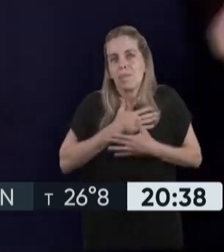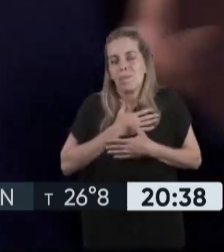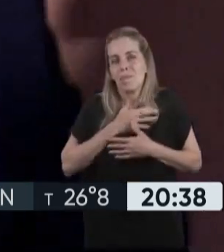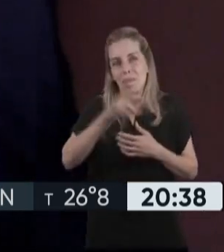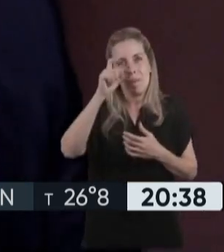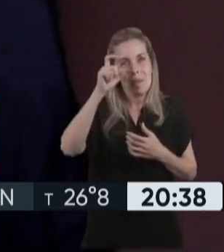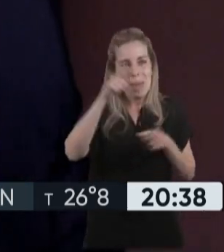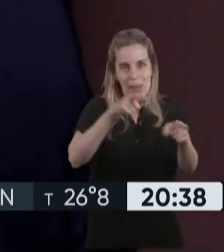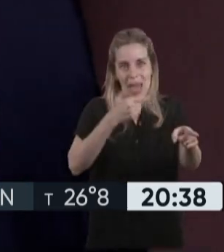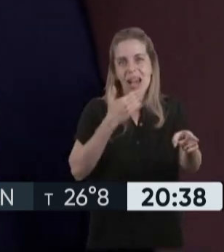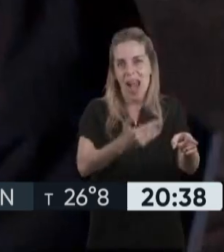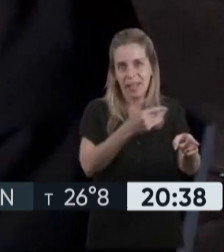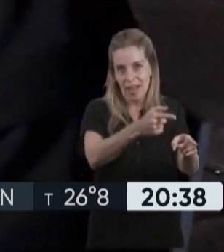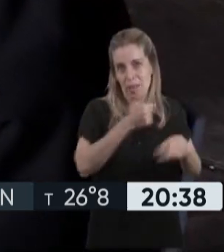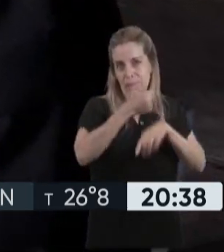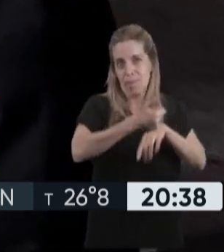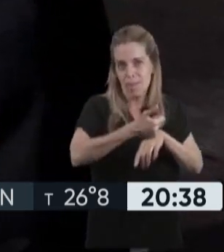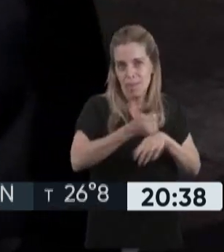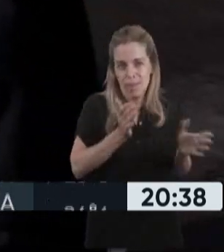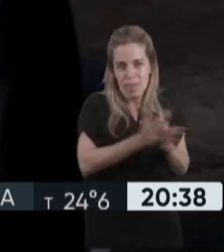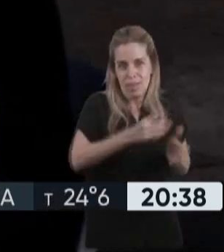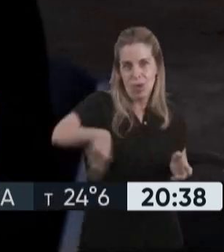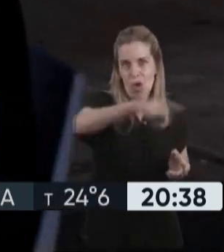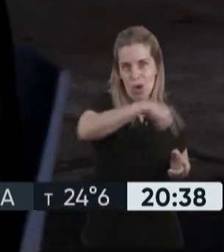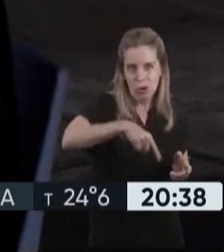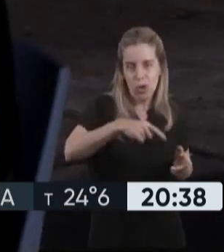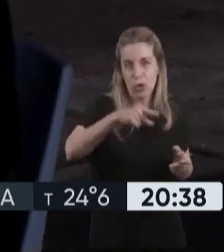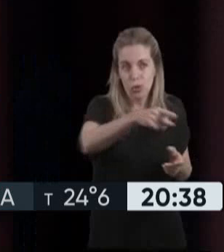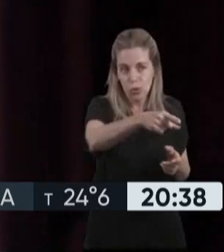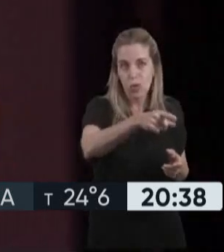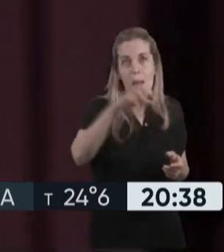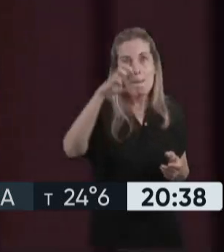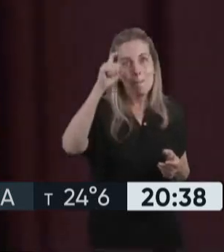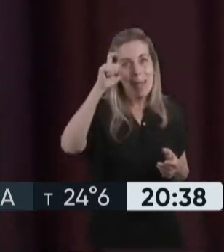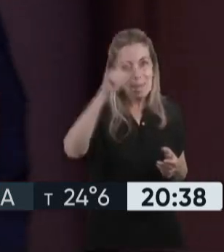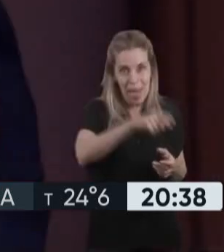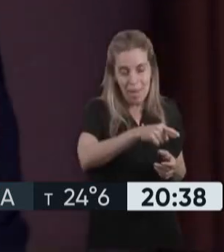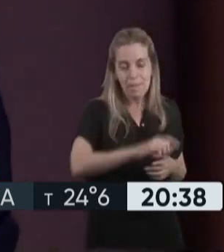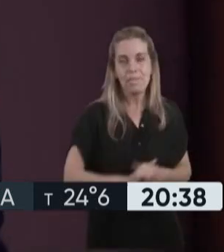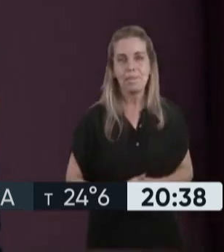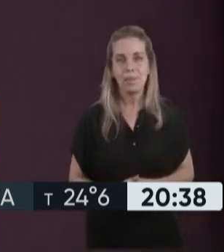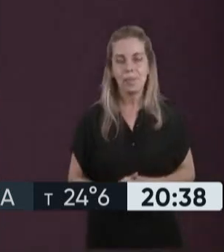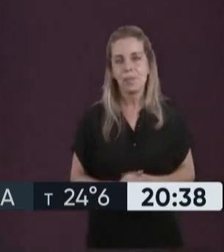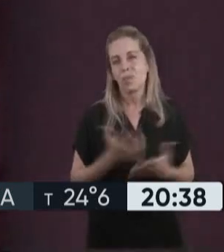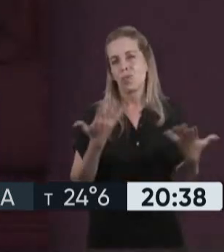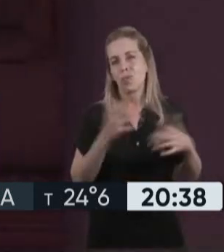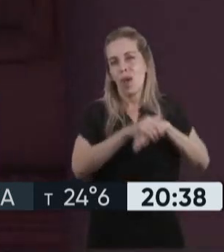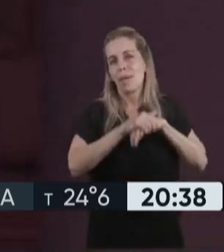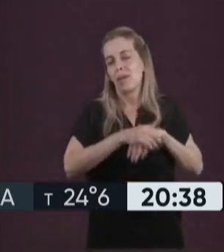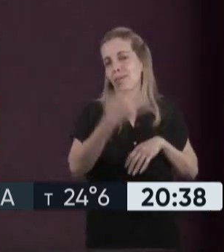Pepe. Gracias, Pepe, por estar acá con nosotros. Pepe es un enorme